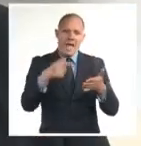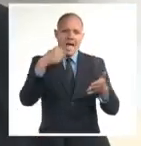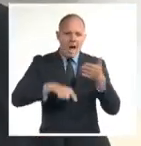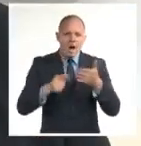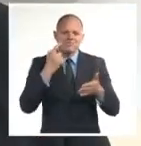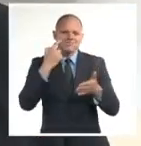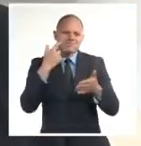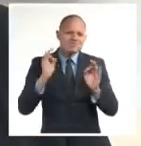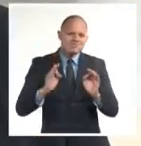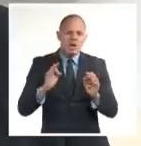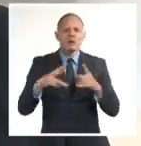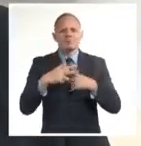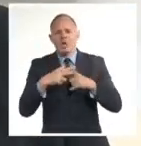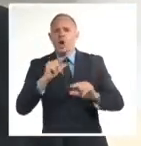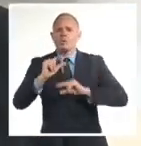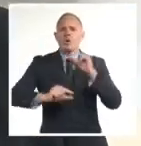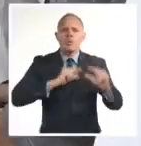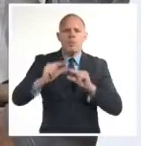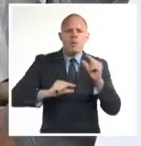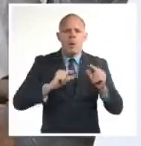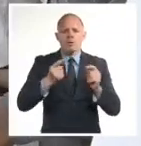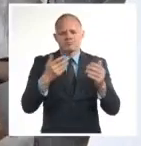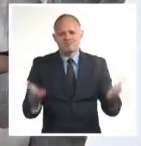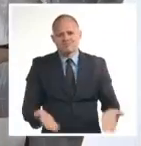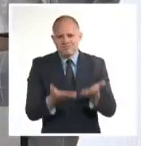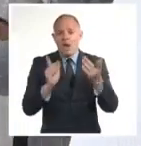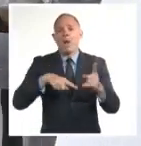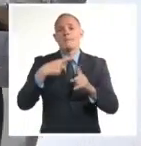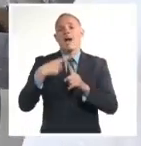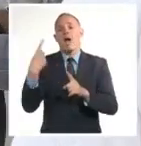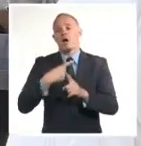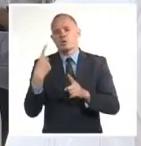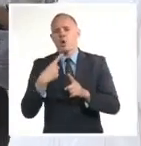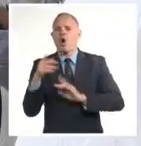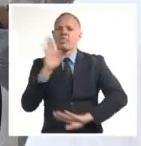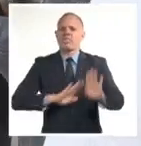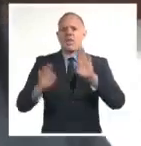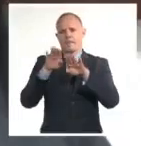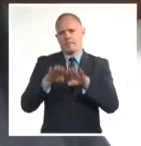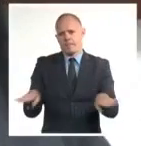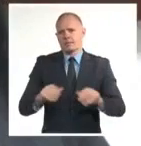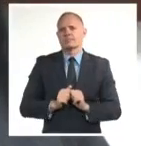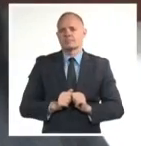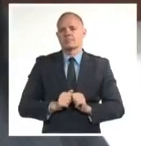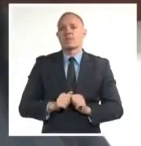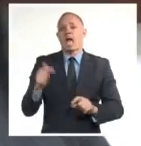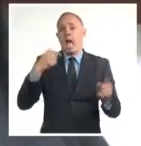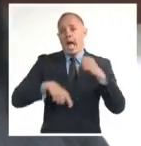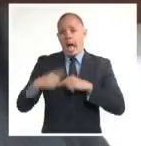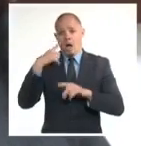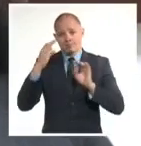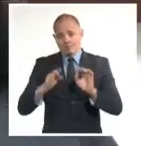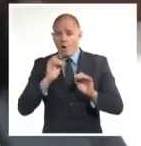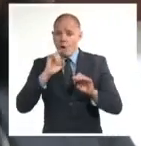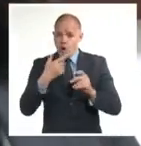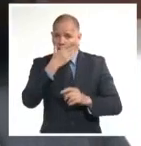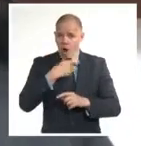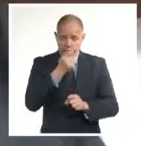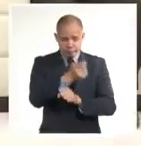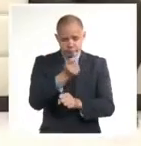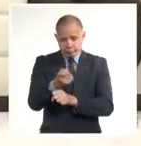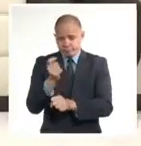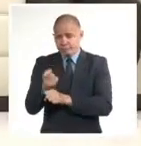batalla económica y la ideología, así como la lucha por la paz. En ese sentido, se trabaja intensamente en la formación de las nuevas generaciones